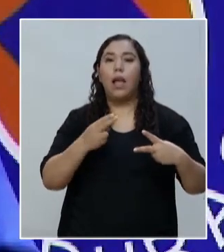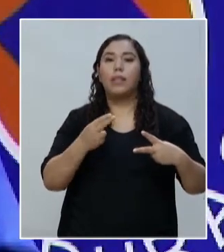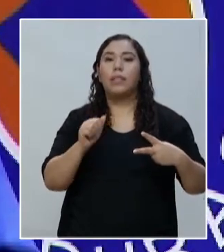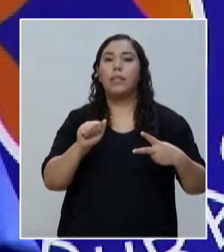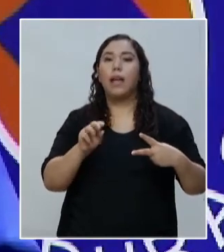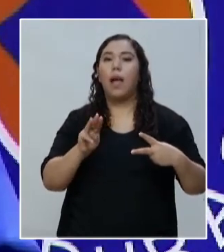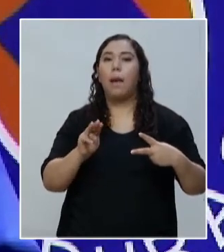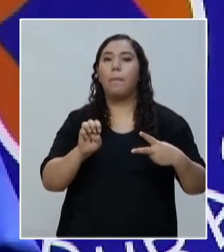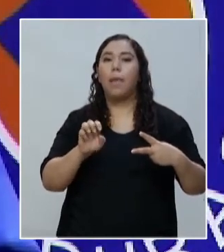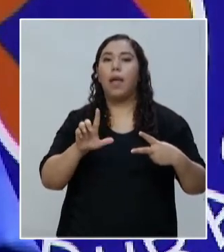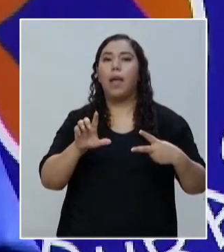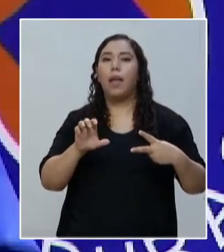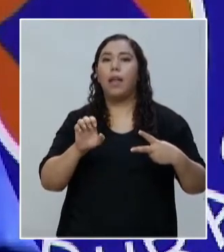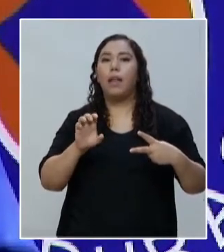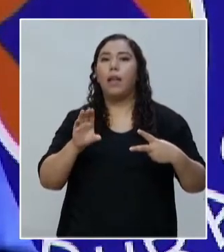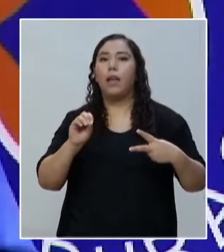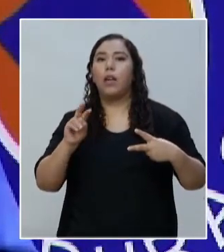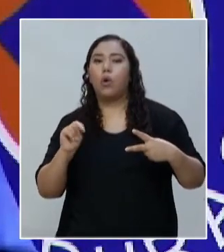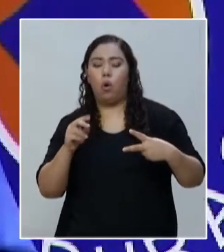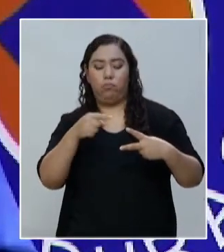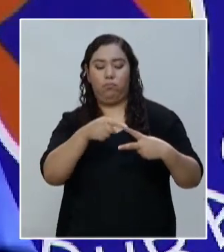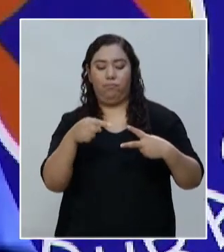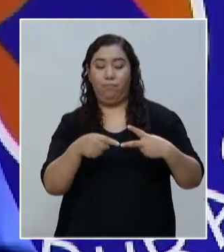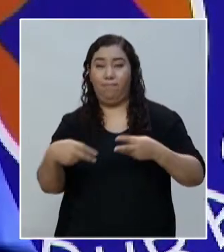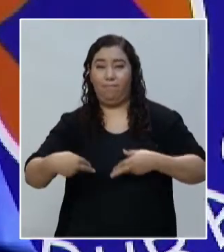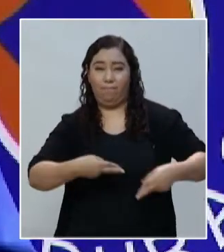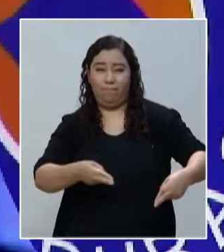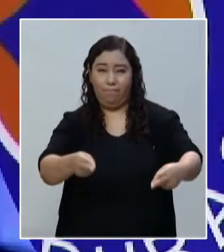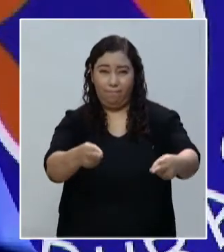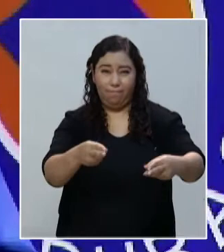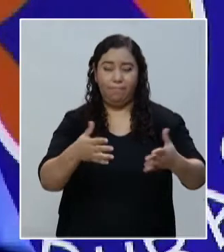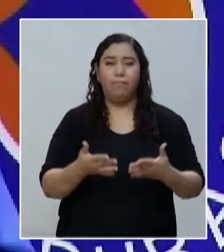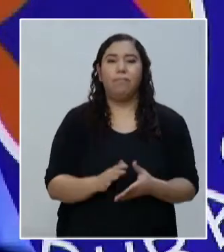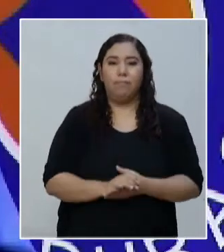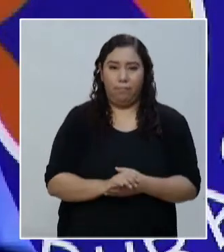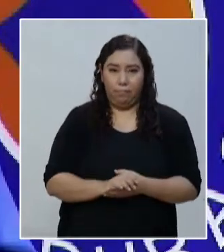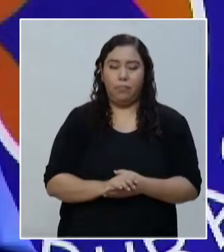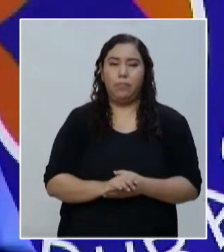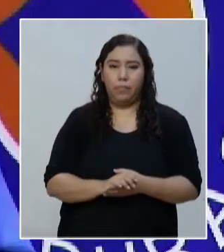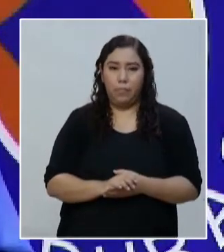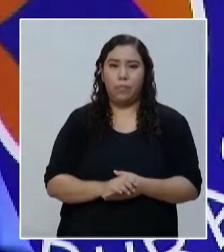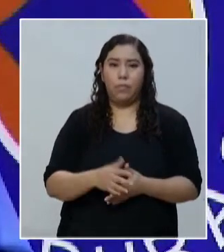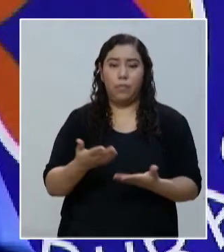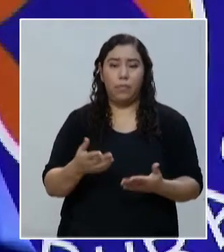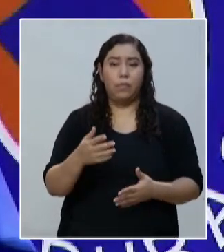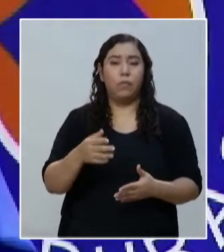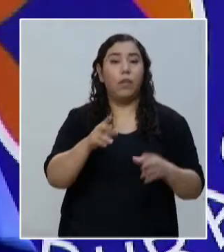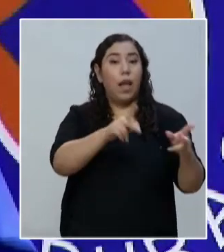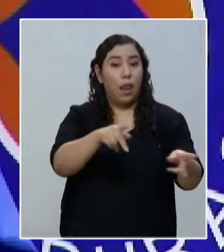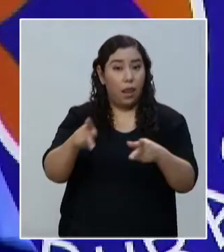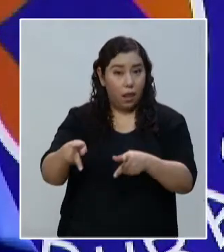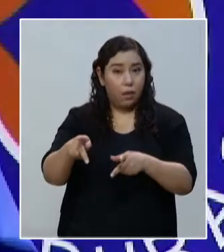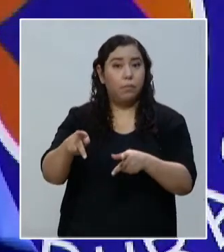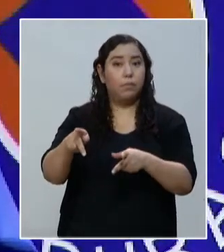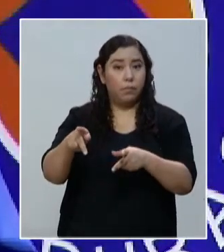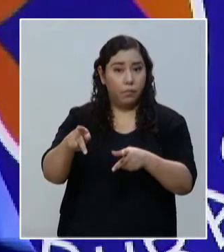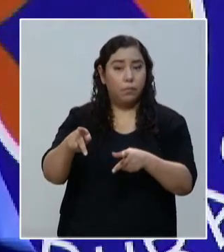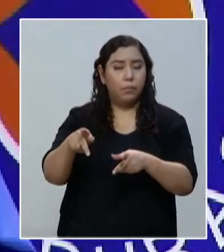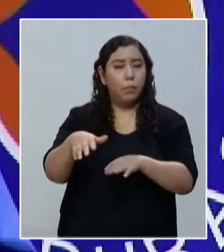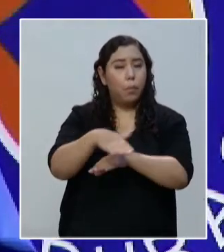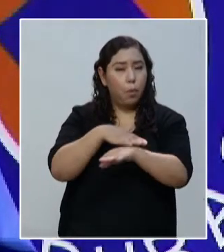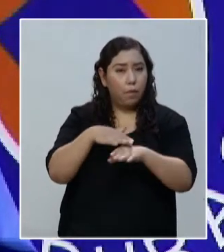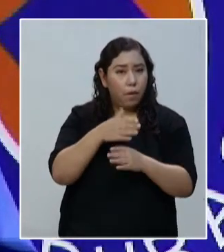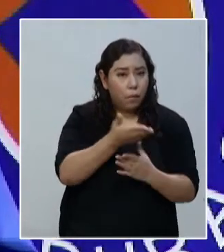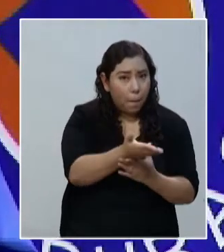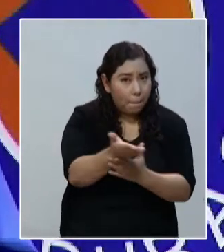lo consiguiente, le estamos pidiendo a la población, como lo hemos hecho en toda la esfera nacional, que prioridad uno